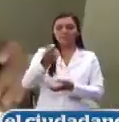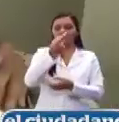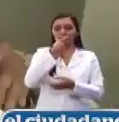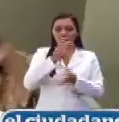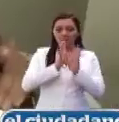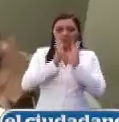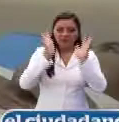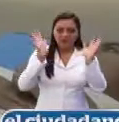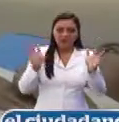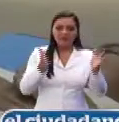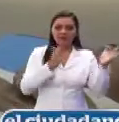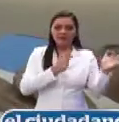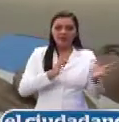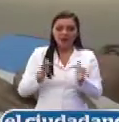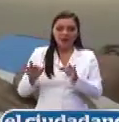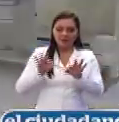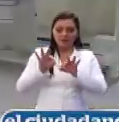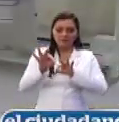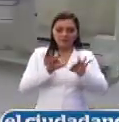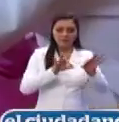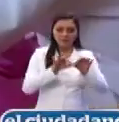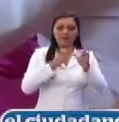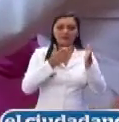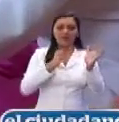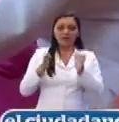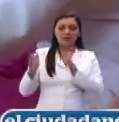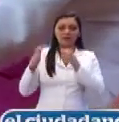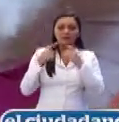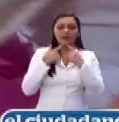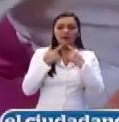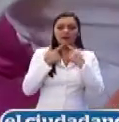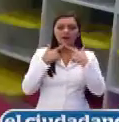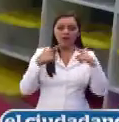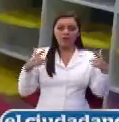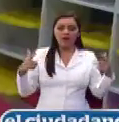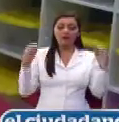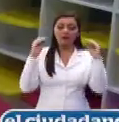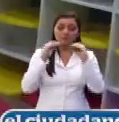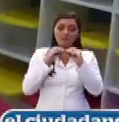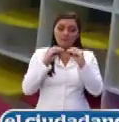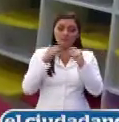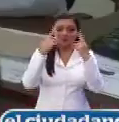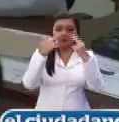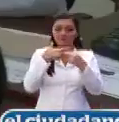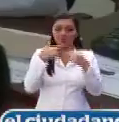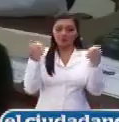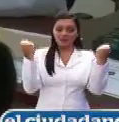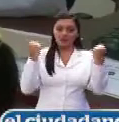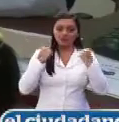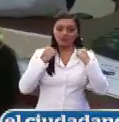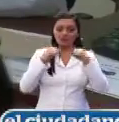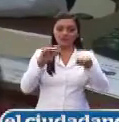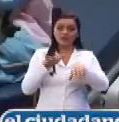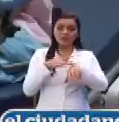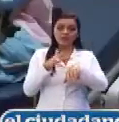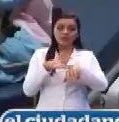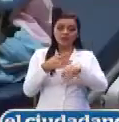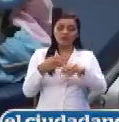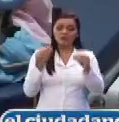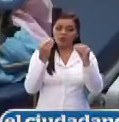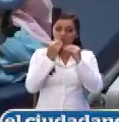terapia ocupacional terapia del lenguaje y psico rehabilitación estimulación temprana y nutrición